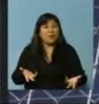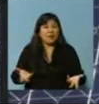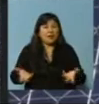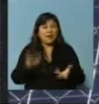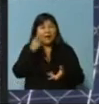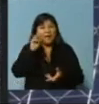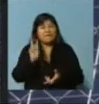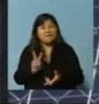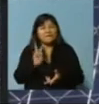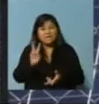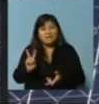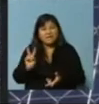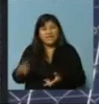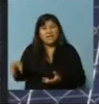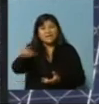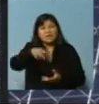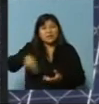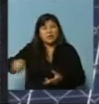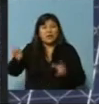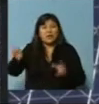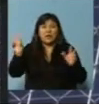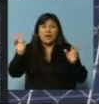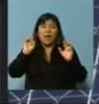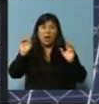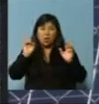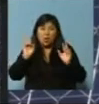al escuchar